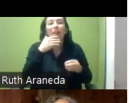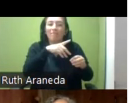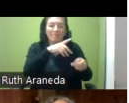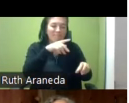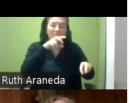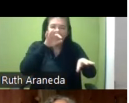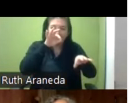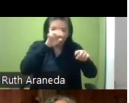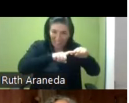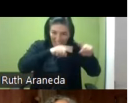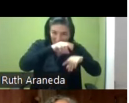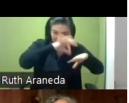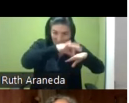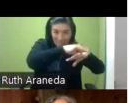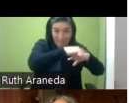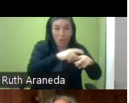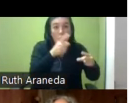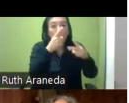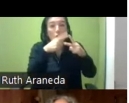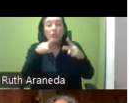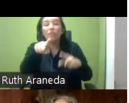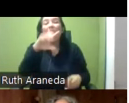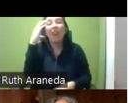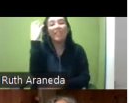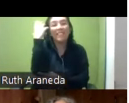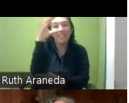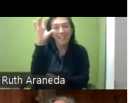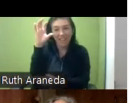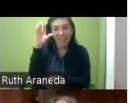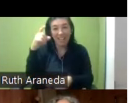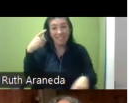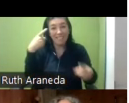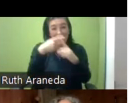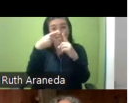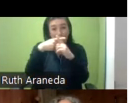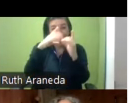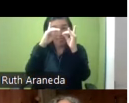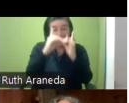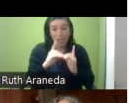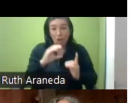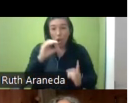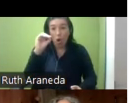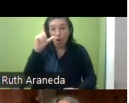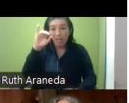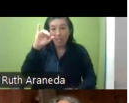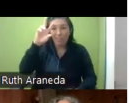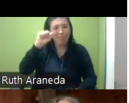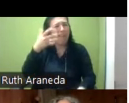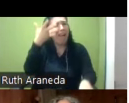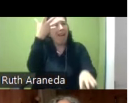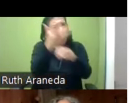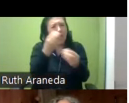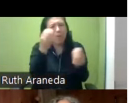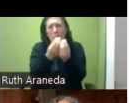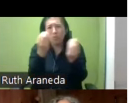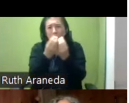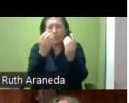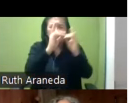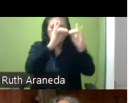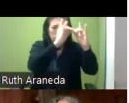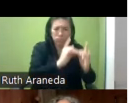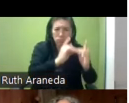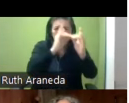La Serena es otro caso donde se han encontrado muchísimas tumbas con